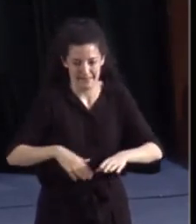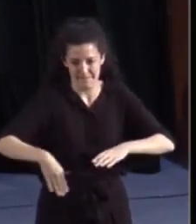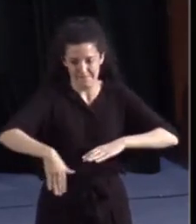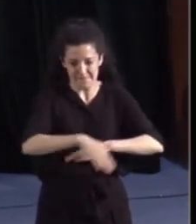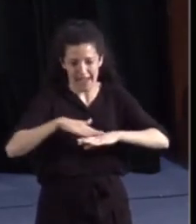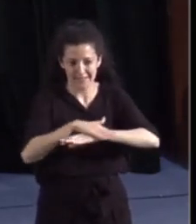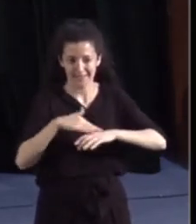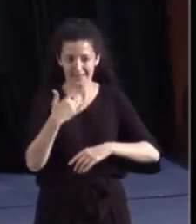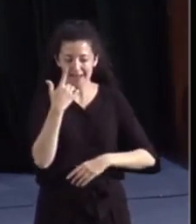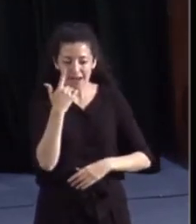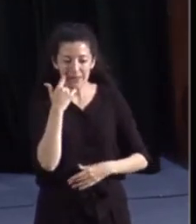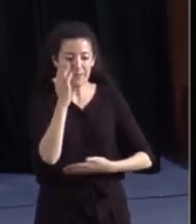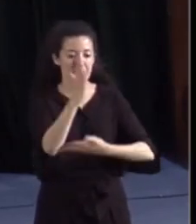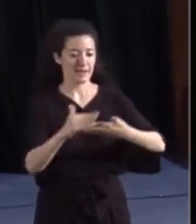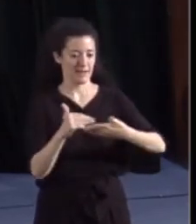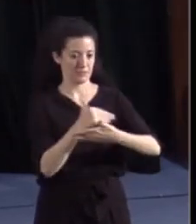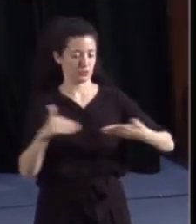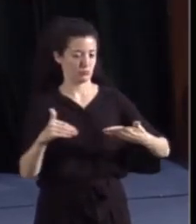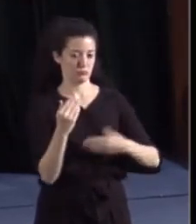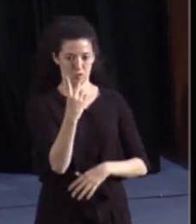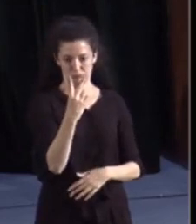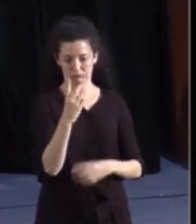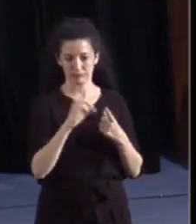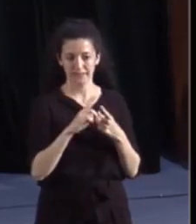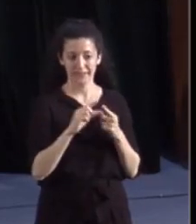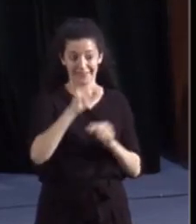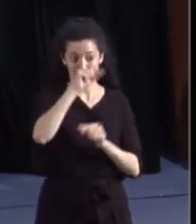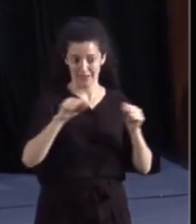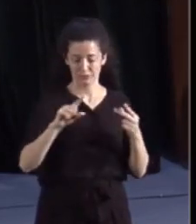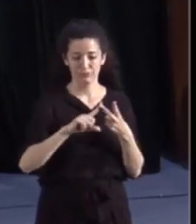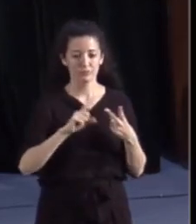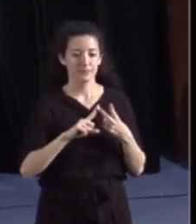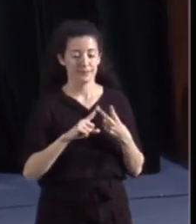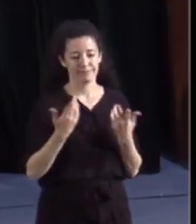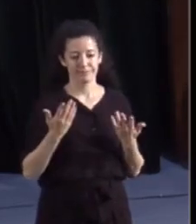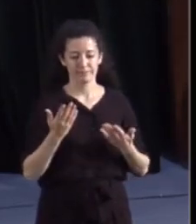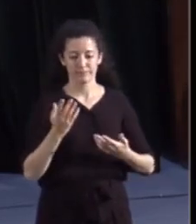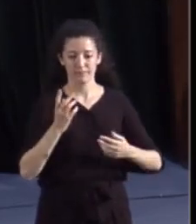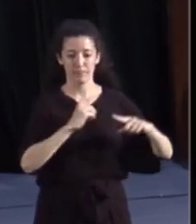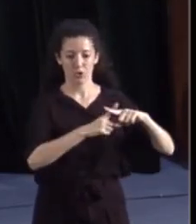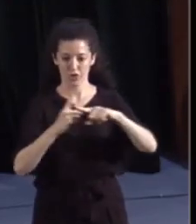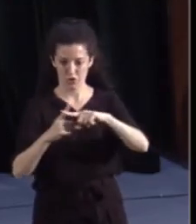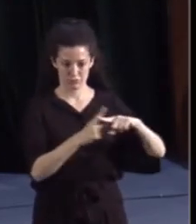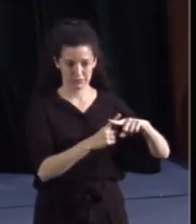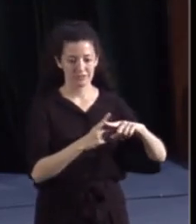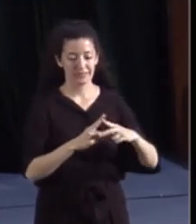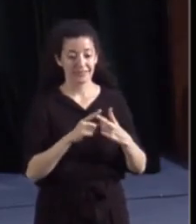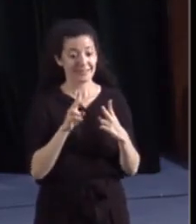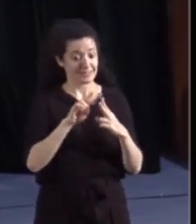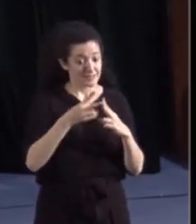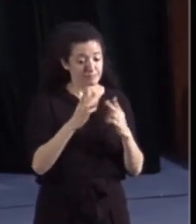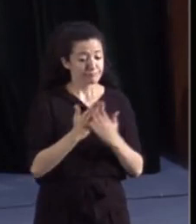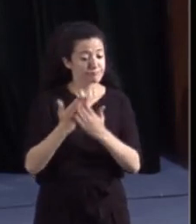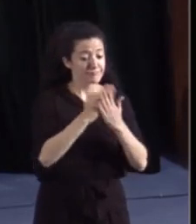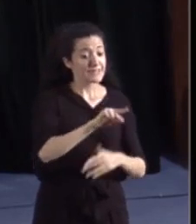de parámetros que serán tamaño y posición y obtener resultados desde el punto de vista experimental. Y este es el